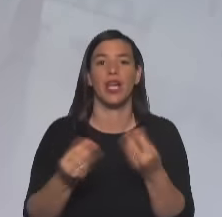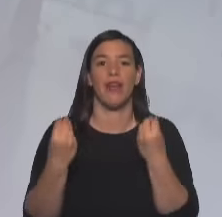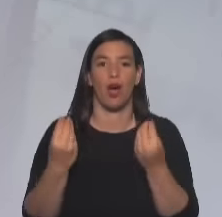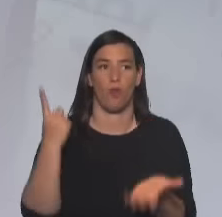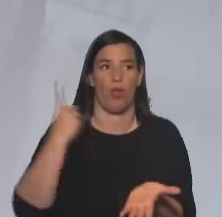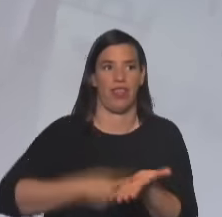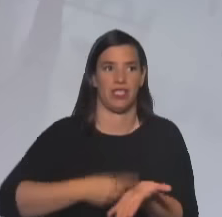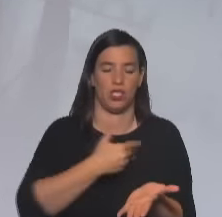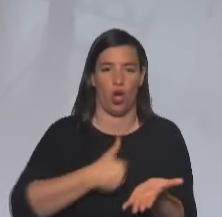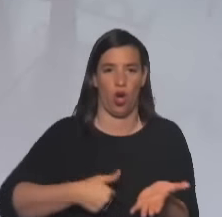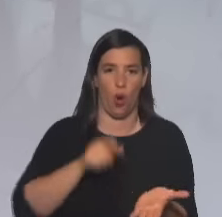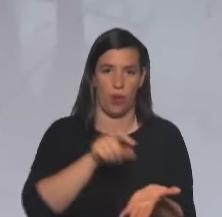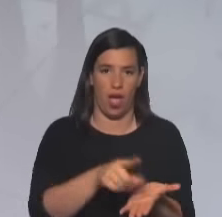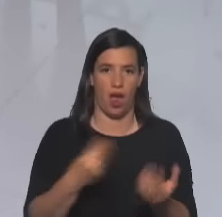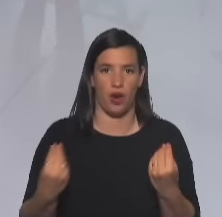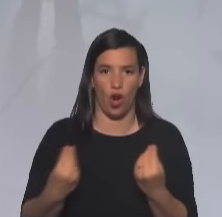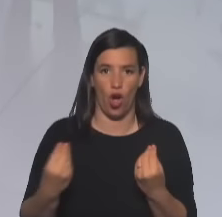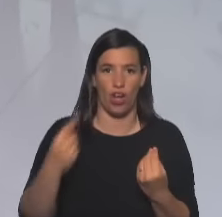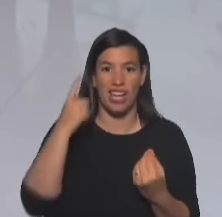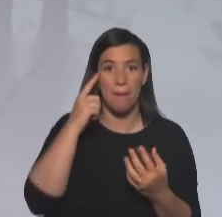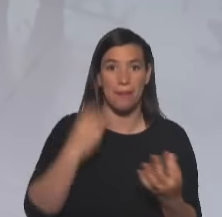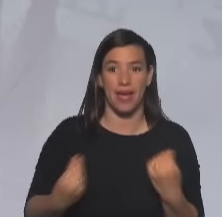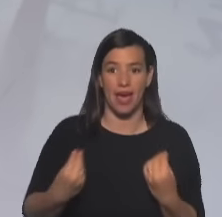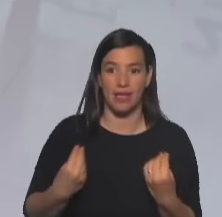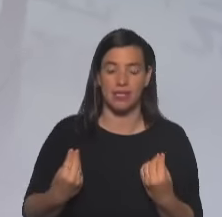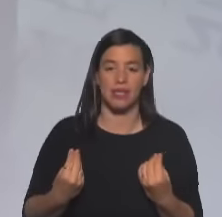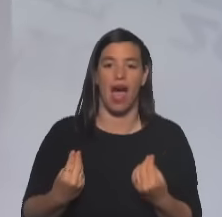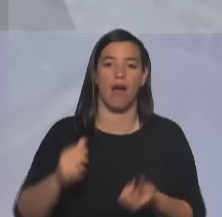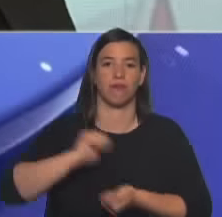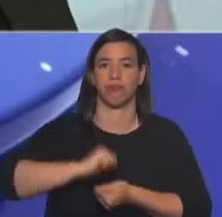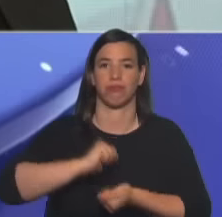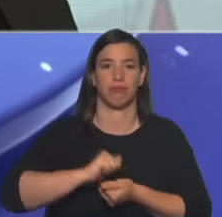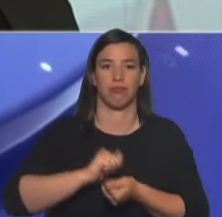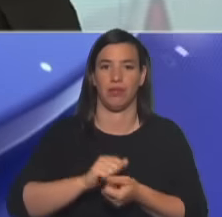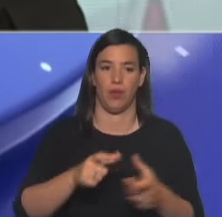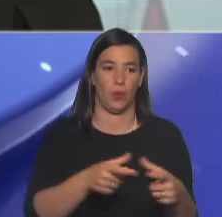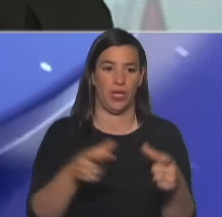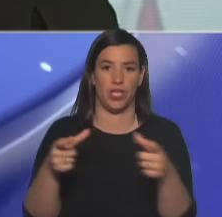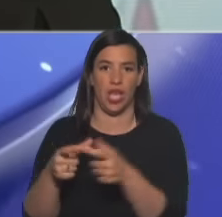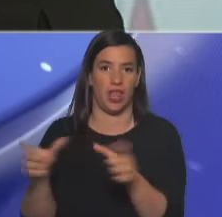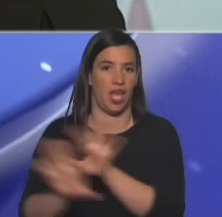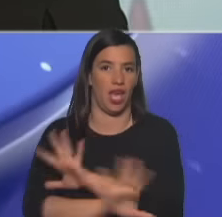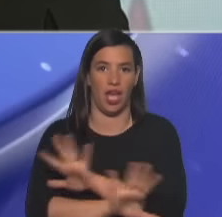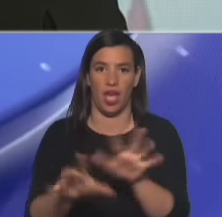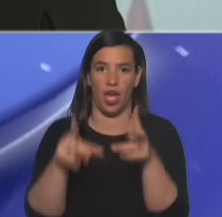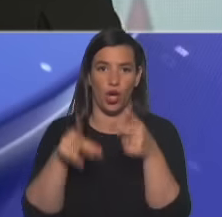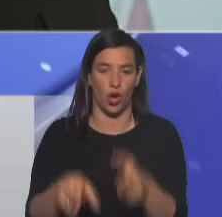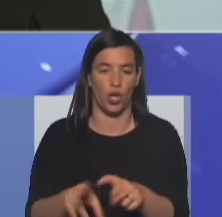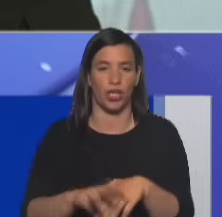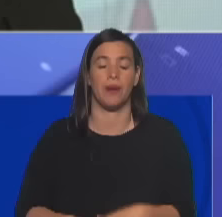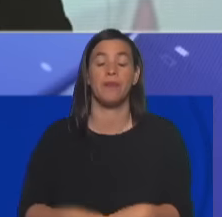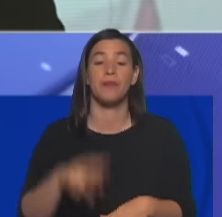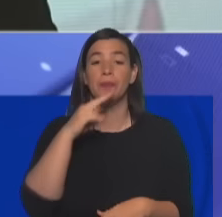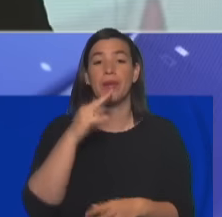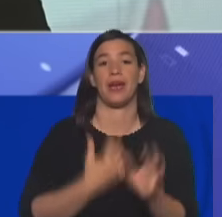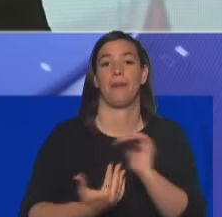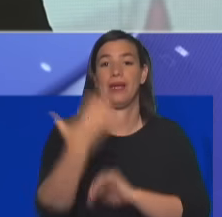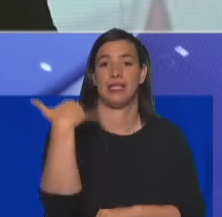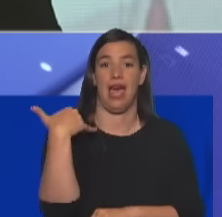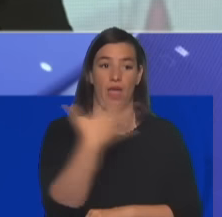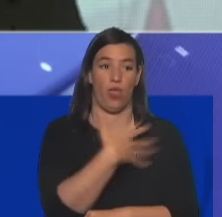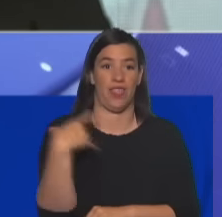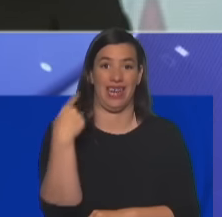decisión? La decisión de no imprimir más estos dos billetes. Al punto del cierre, y es que el viernes pasado los directivos